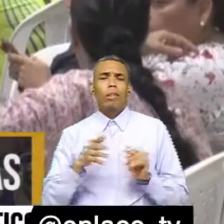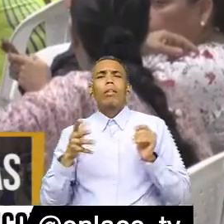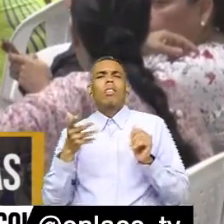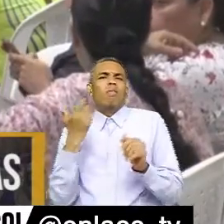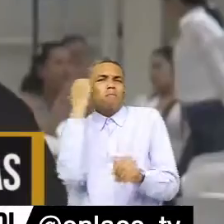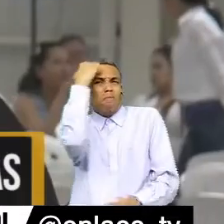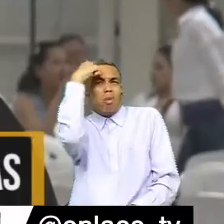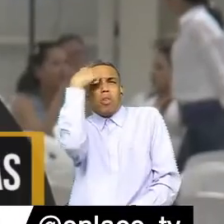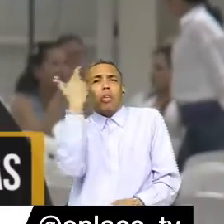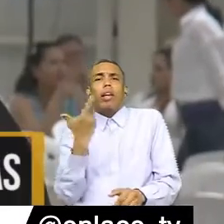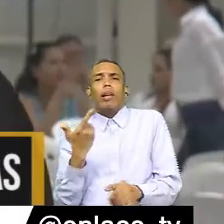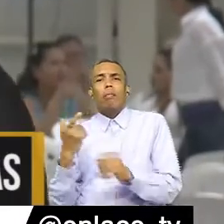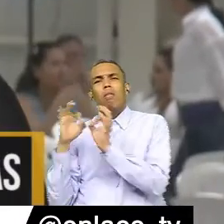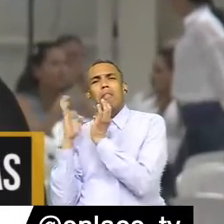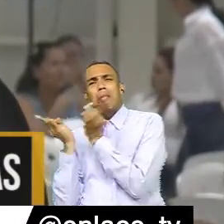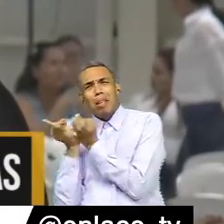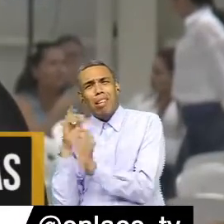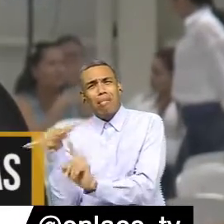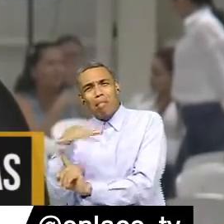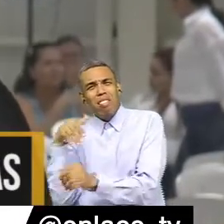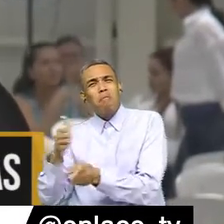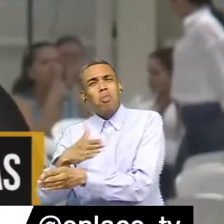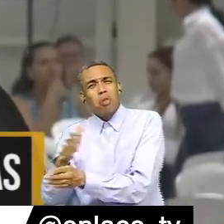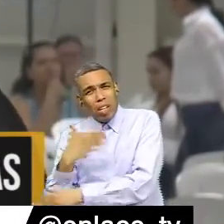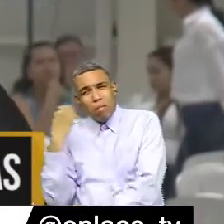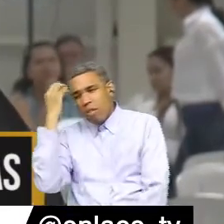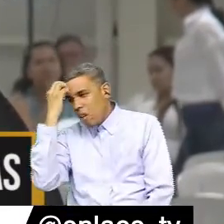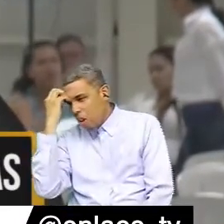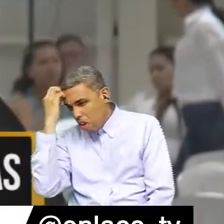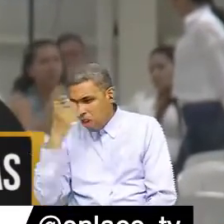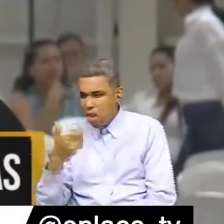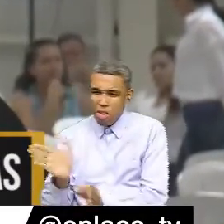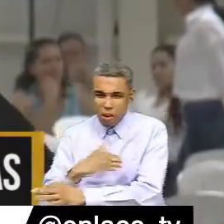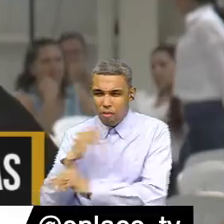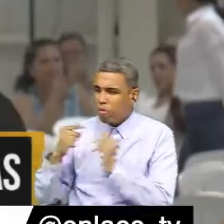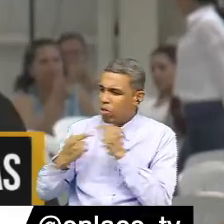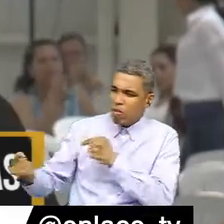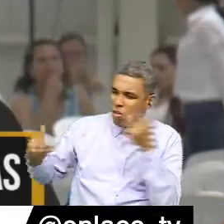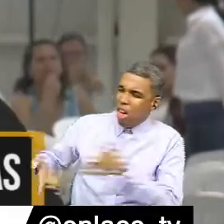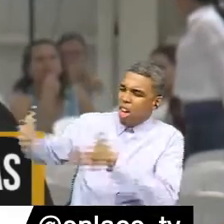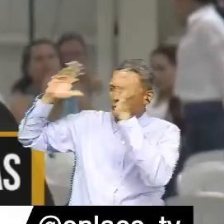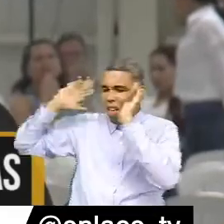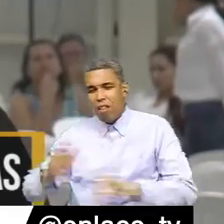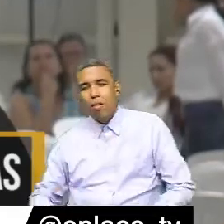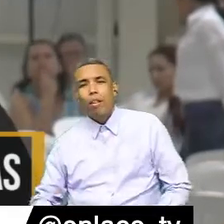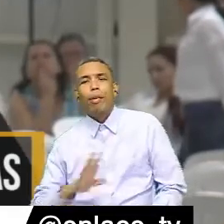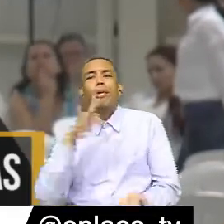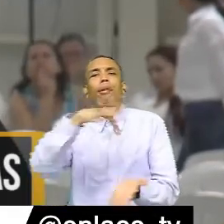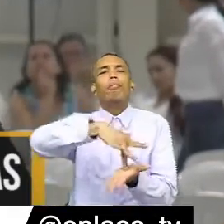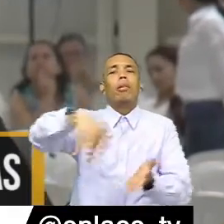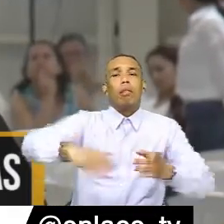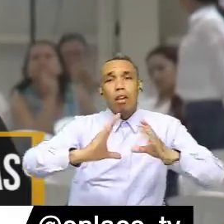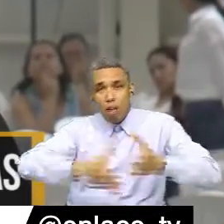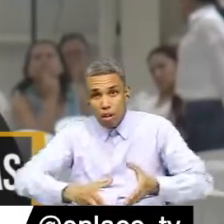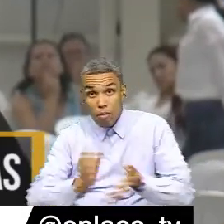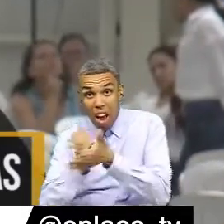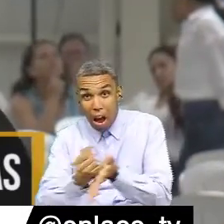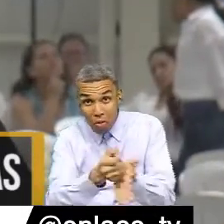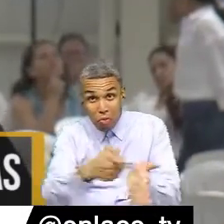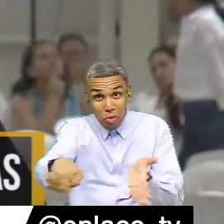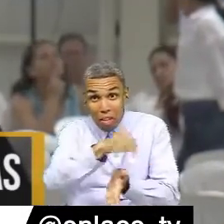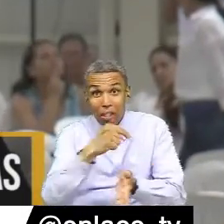no se le puede pedir peras a una manzana por ejemplo entonces lo que estamos haciendo la trabajando internamente nuestros educadores adaptando les el chip